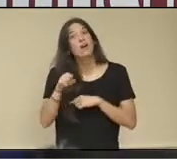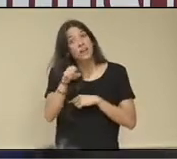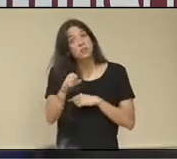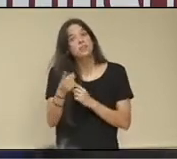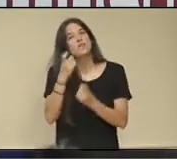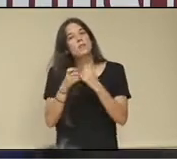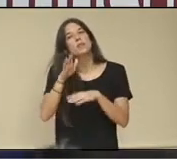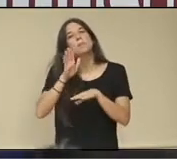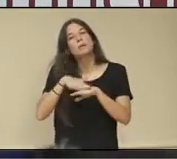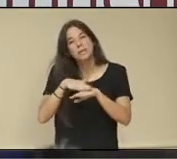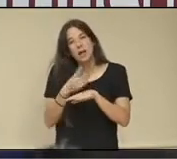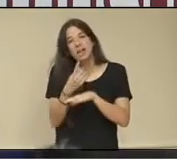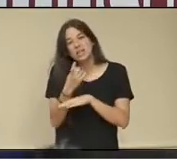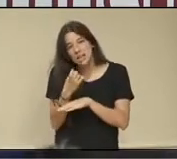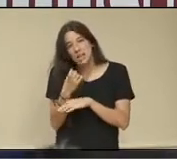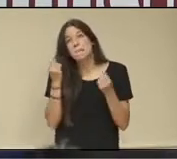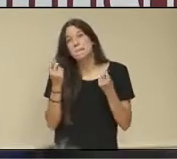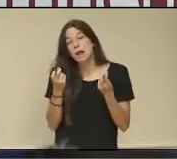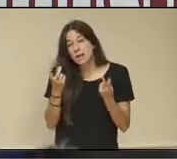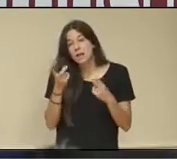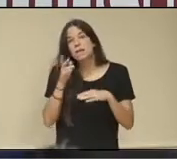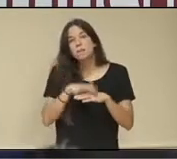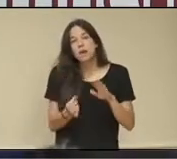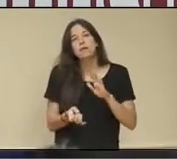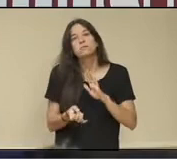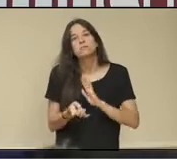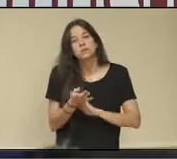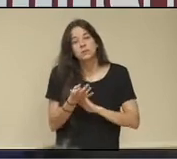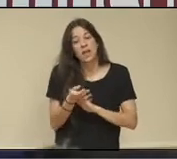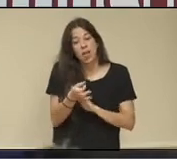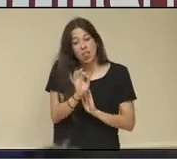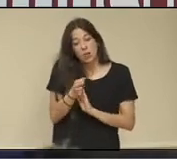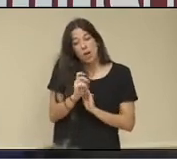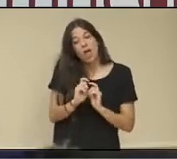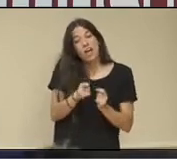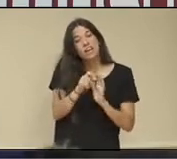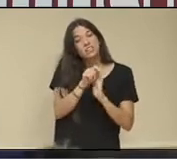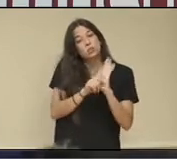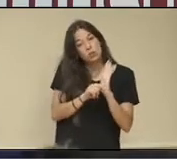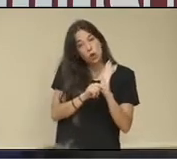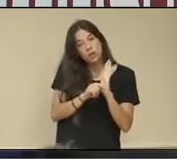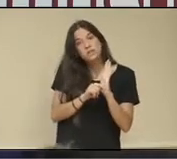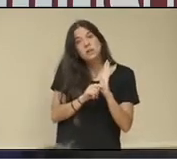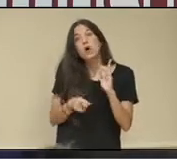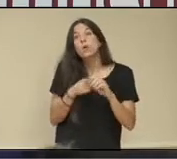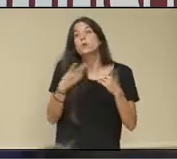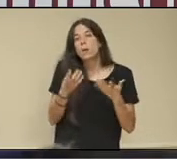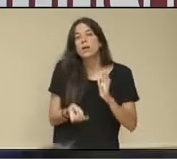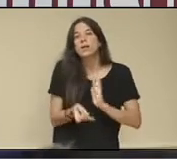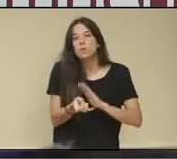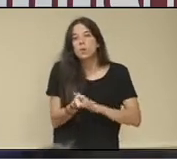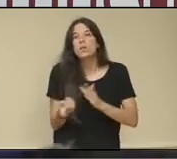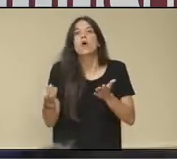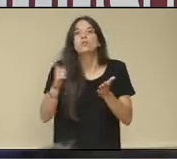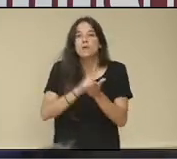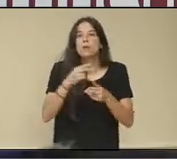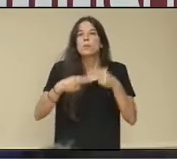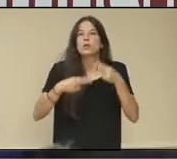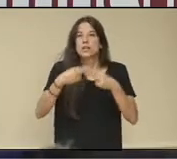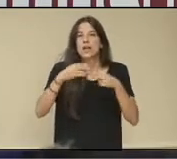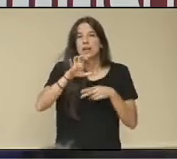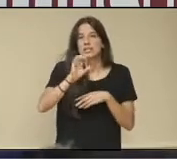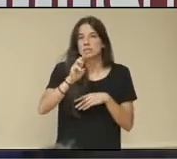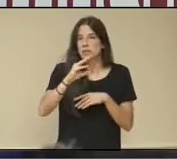información mínima necesaria para darle a la célula instrucciones para que produzca de nuevo la proteína de las